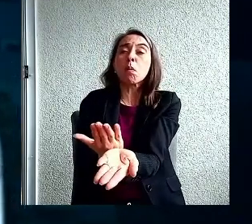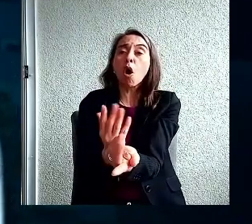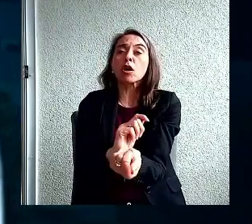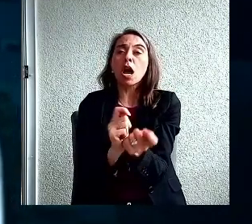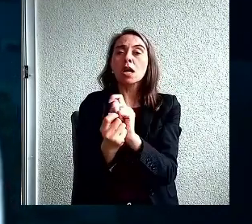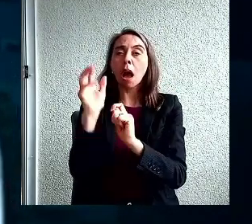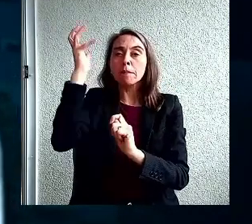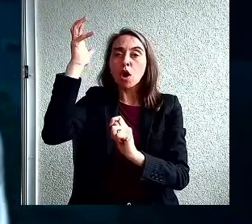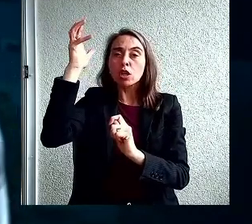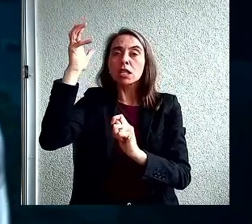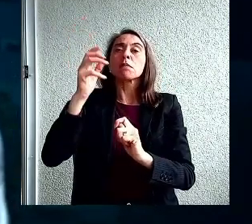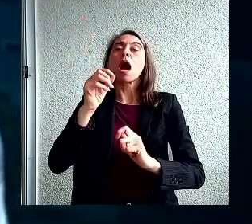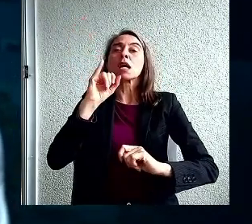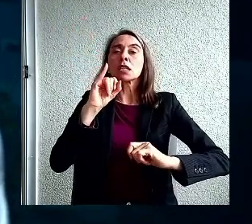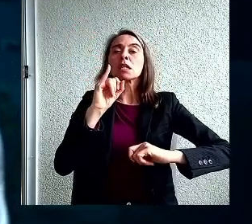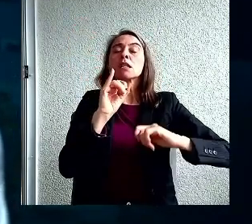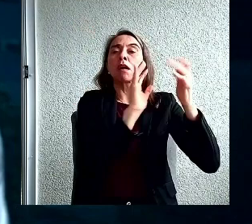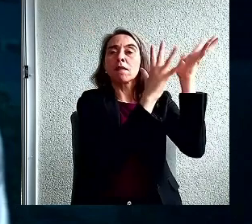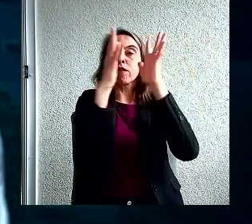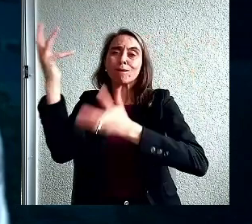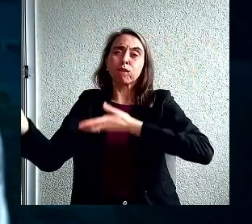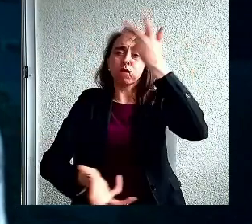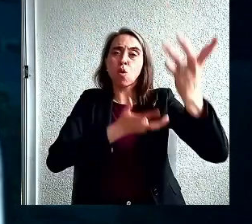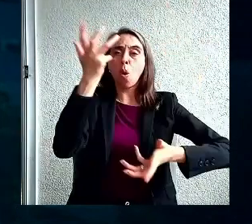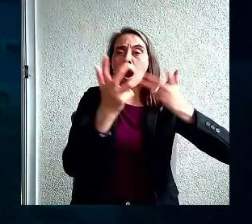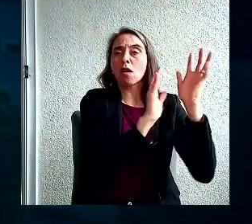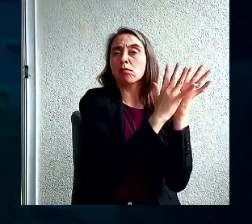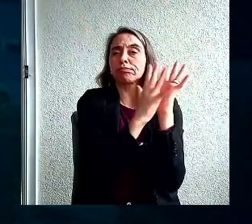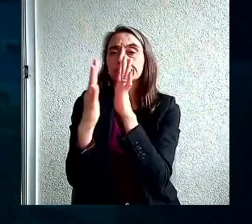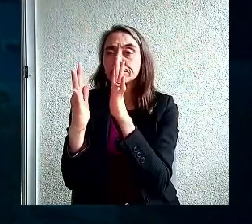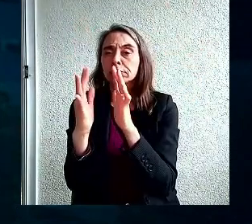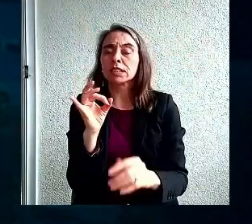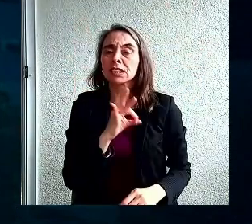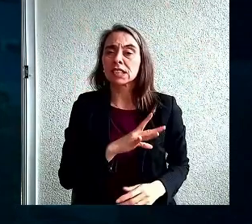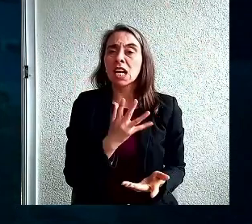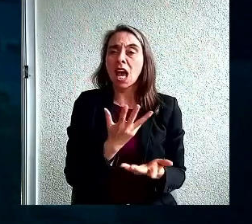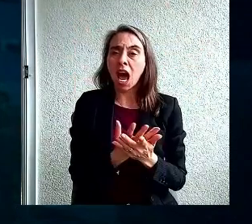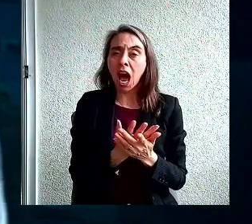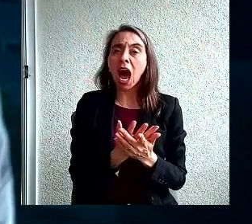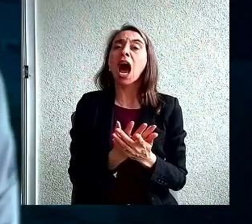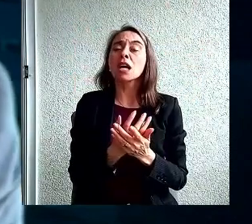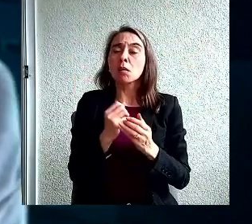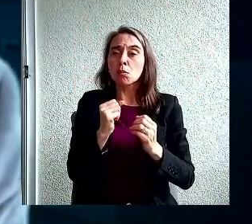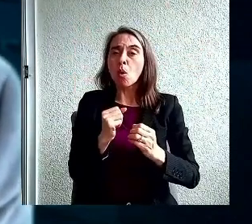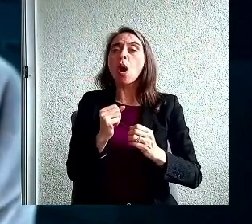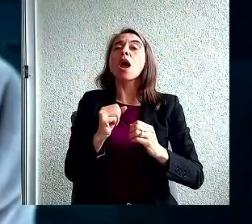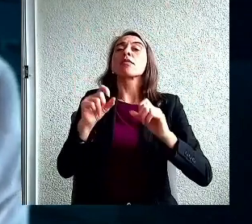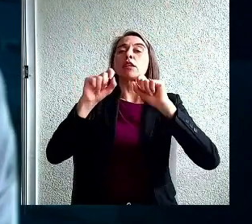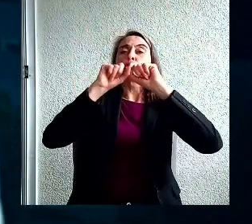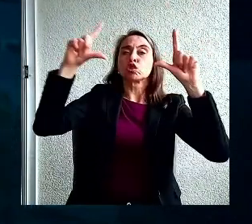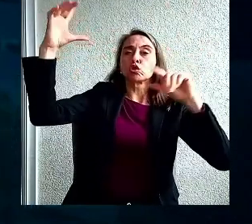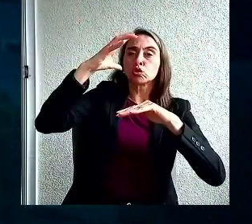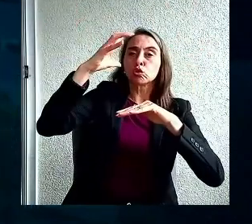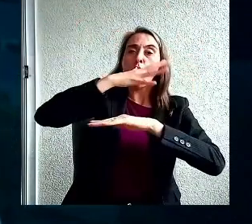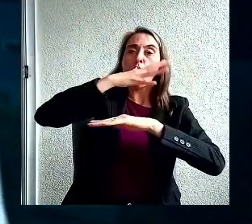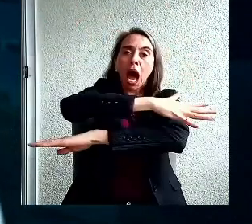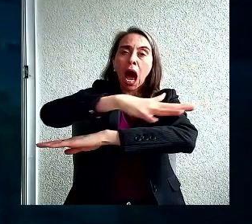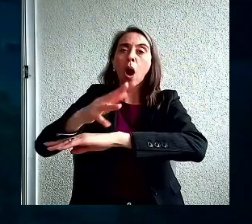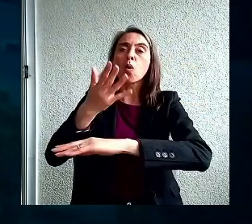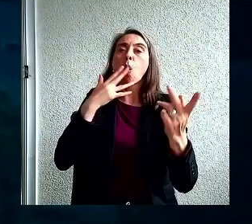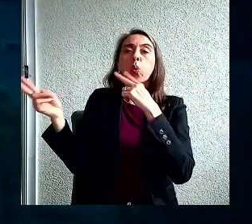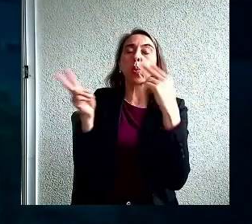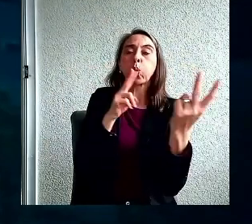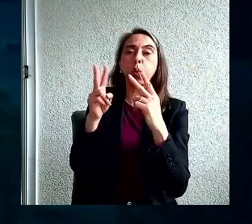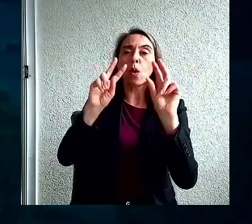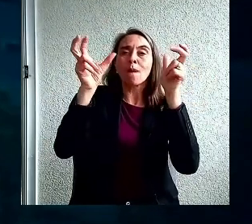renovables, y actualmente se vio, digamos, un nivel de protagonismo de Chile en la COP26 sobre tecnologías que van a permitir